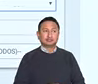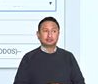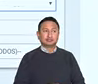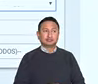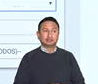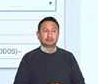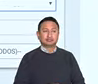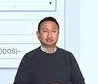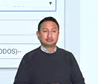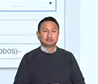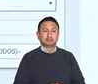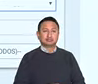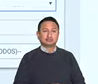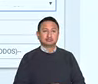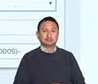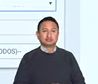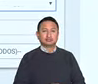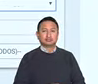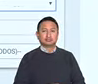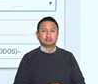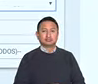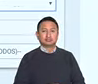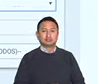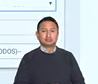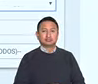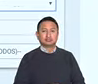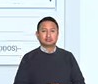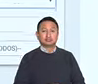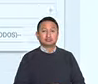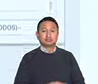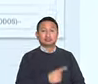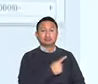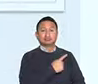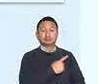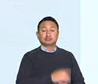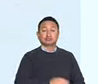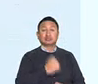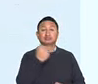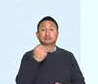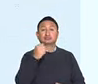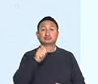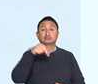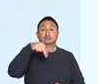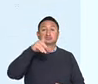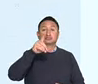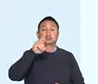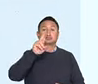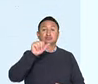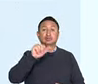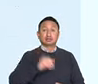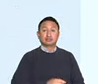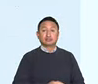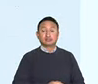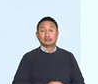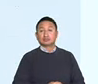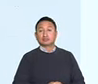cuestión del dedo nada más. Ahí estamos. Sandra Ocampo sería la virtual ganadora. Sandra Ocampo, sí. Ajá. Tiene el